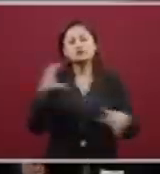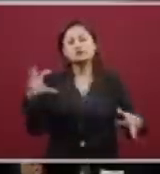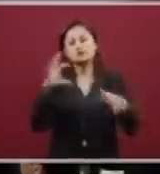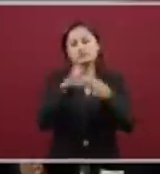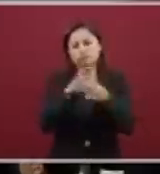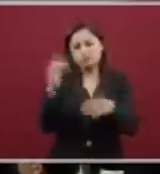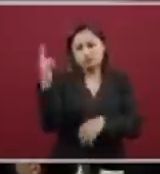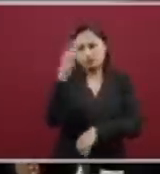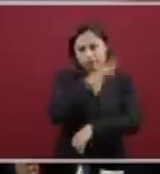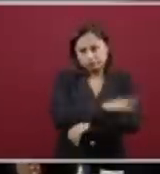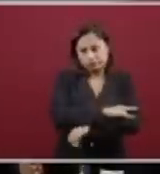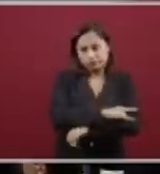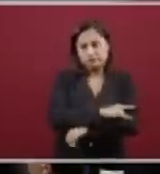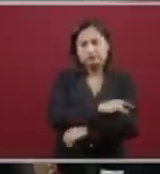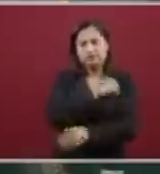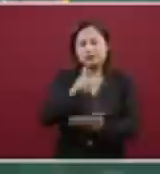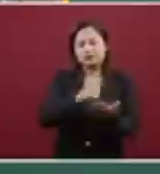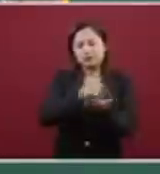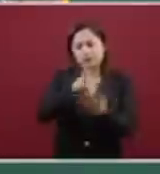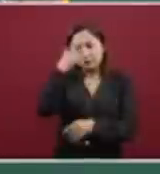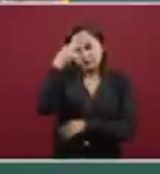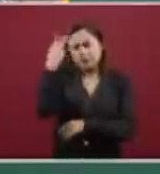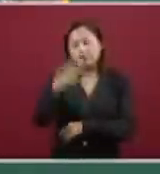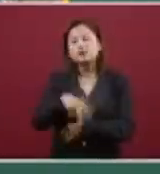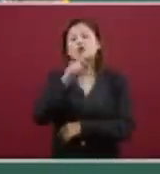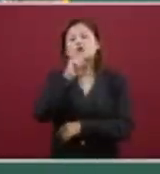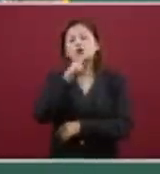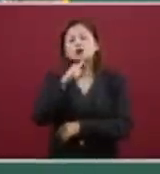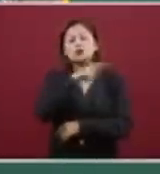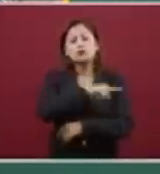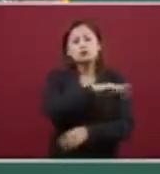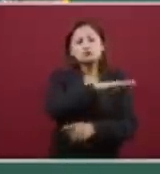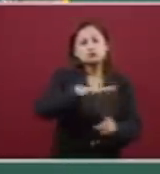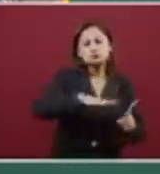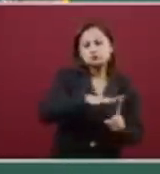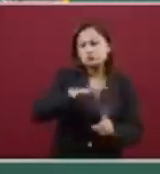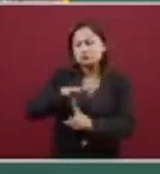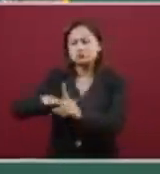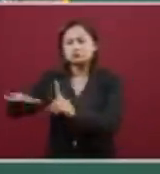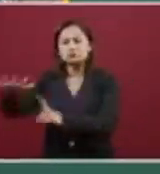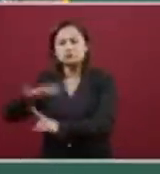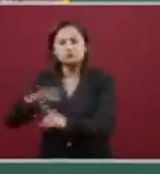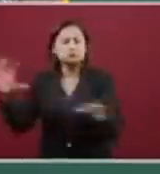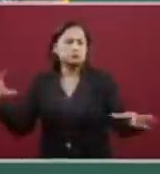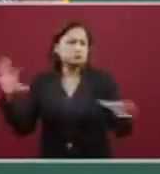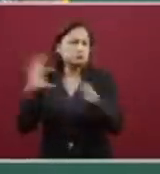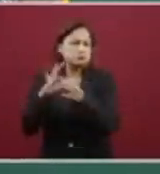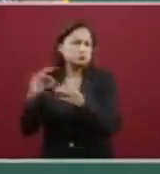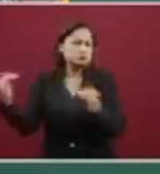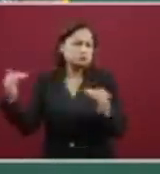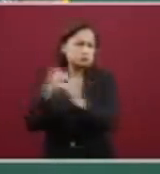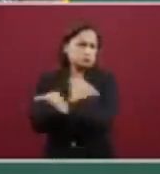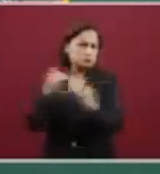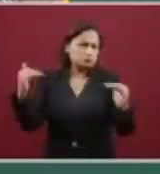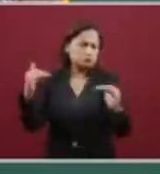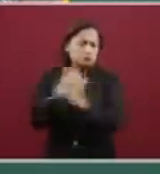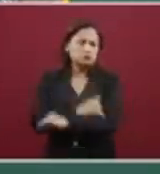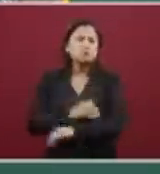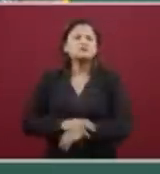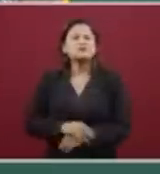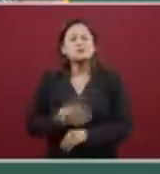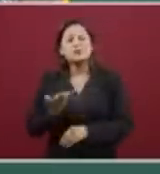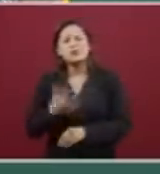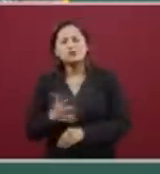para el uso compartido de las instalaciones de ambos aeropuertos el costo estimado de esta interconexión randa en los 10 mil